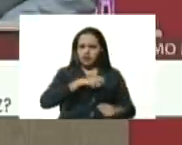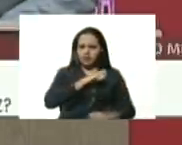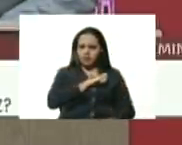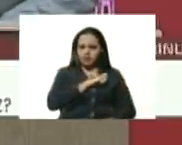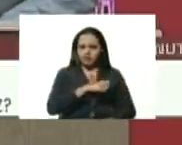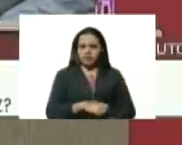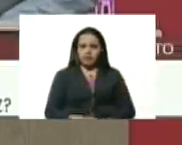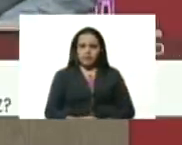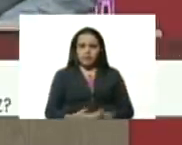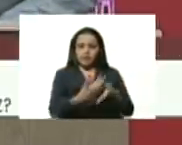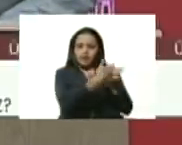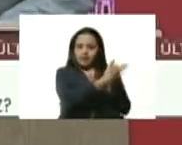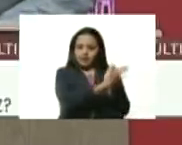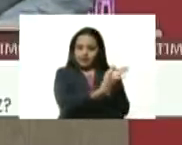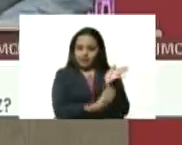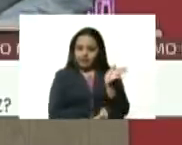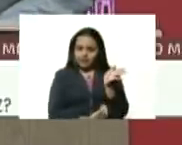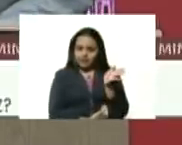la carta,